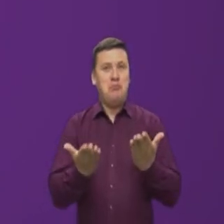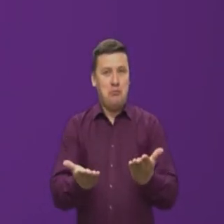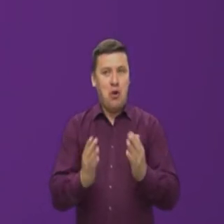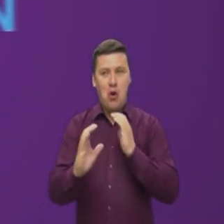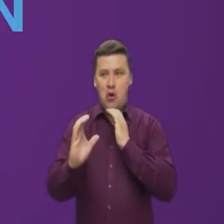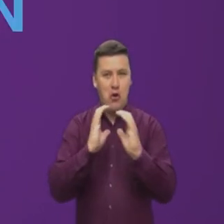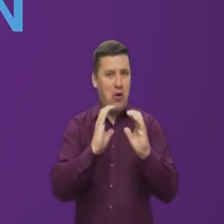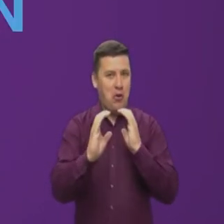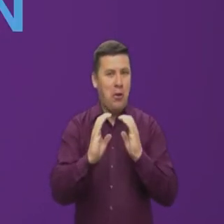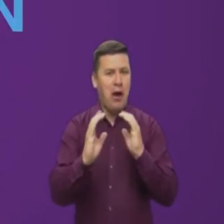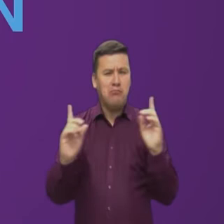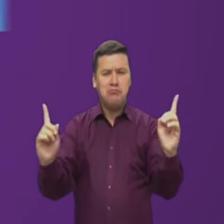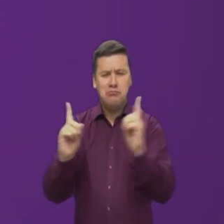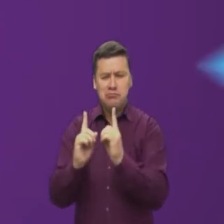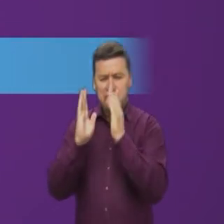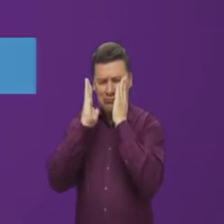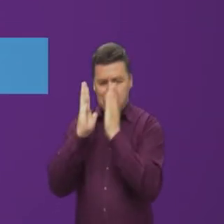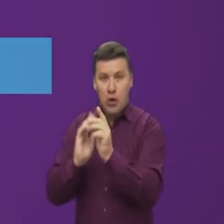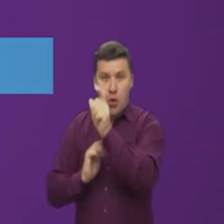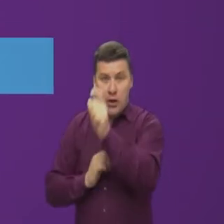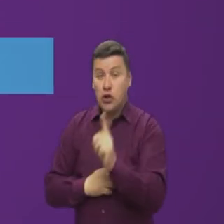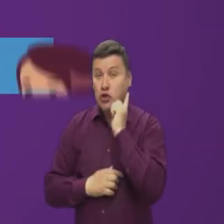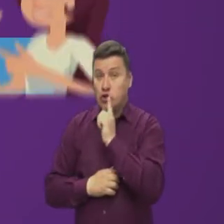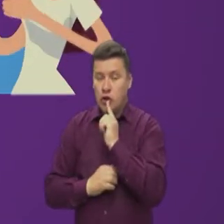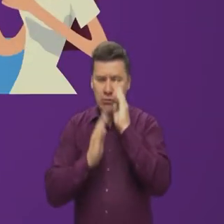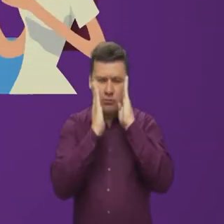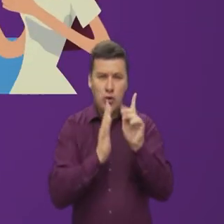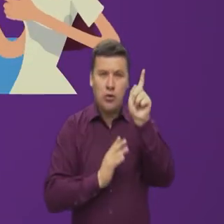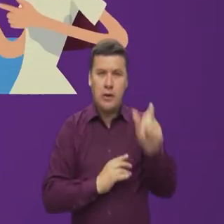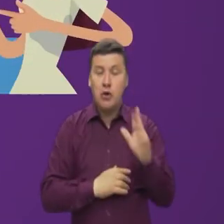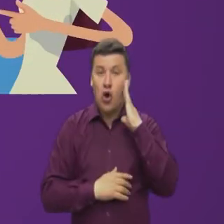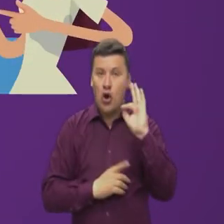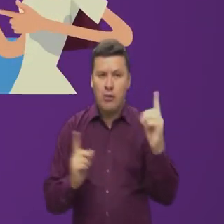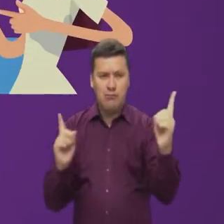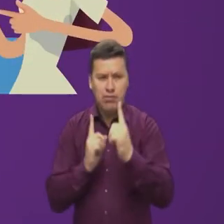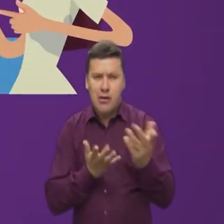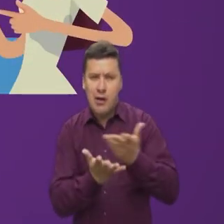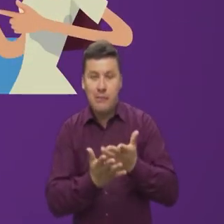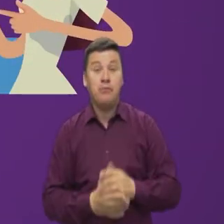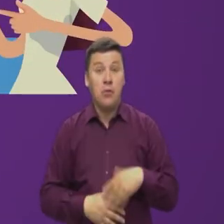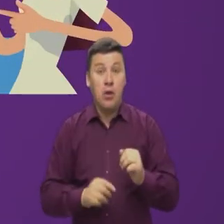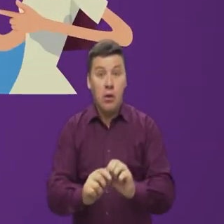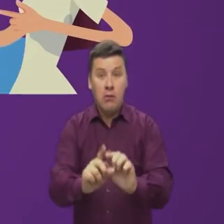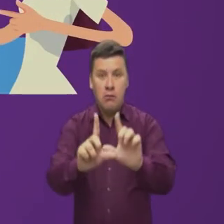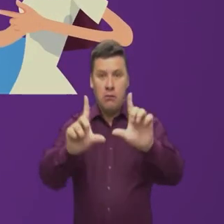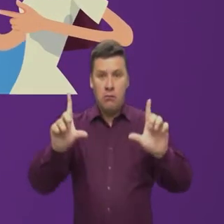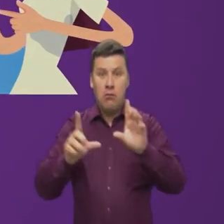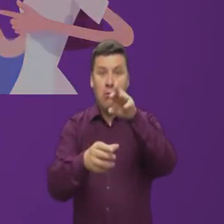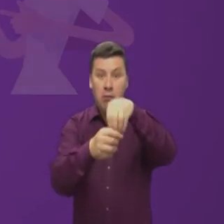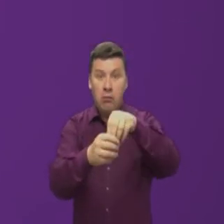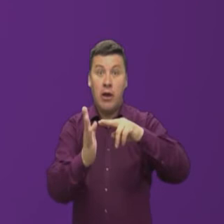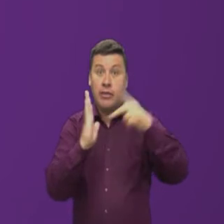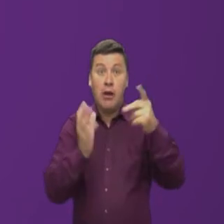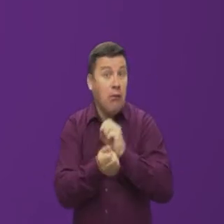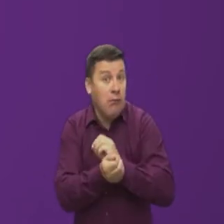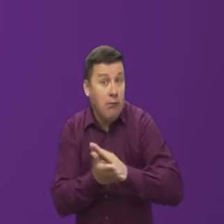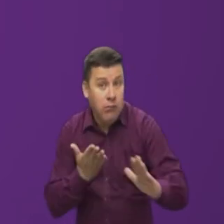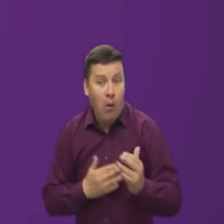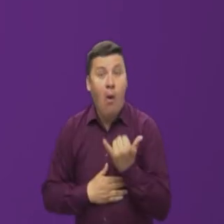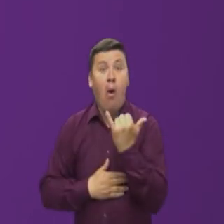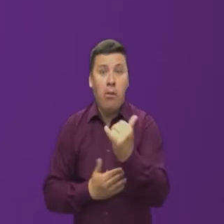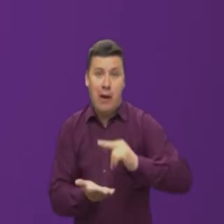tenemos un sistema de comunicación bidireccional entre una persona sorda y un oyente esta es una plataforma tecnológica